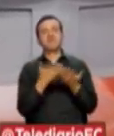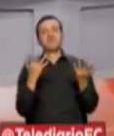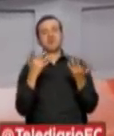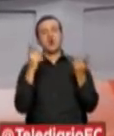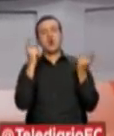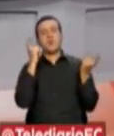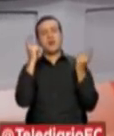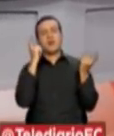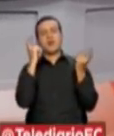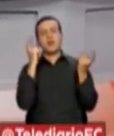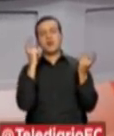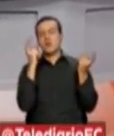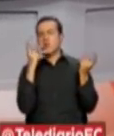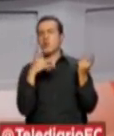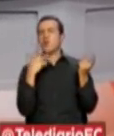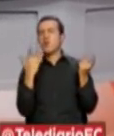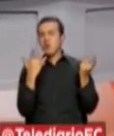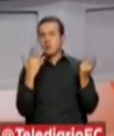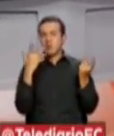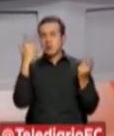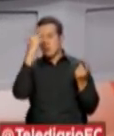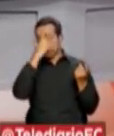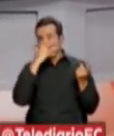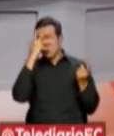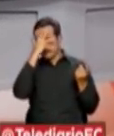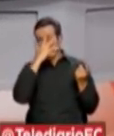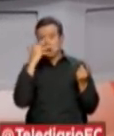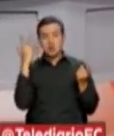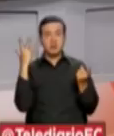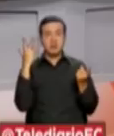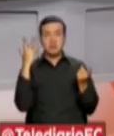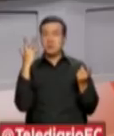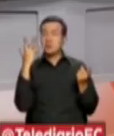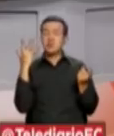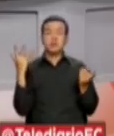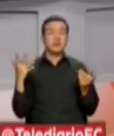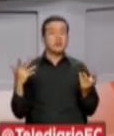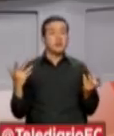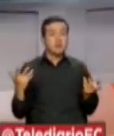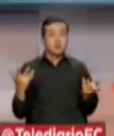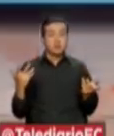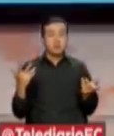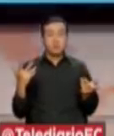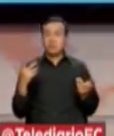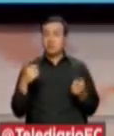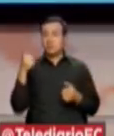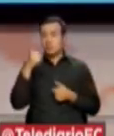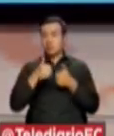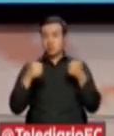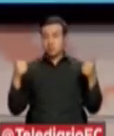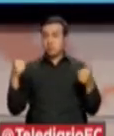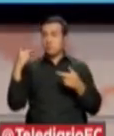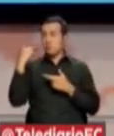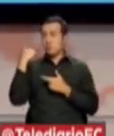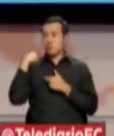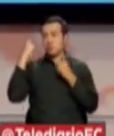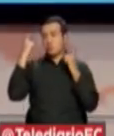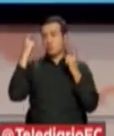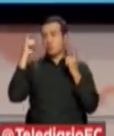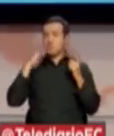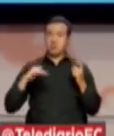gobernabilidad a tal punto que los esmeraldeños no estamos en puestos importantes para aplicar esta